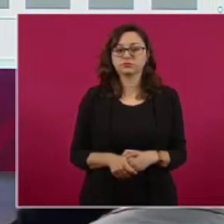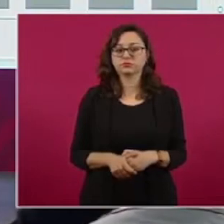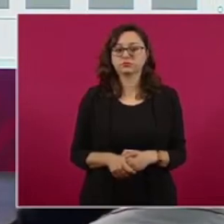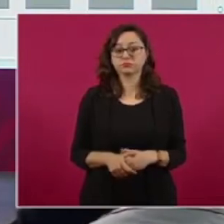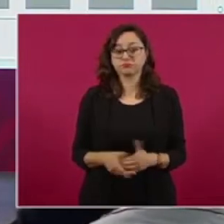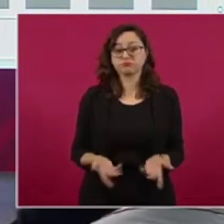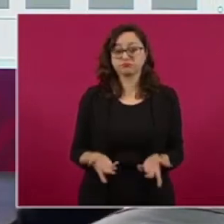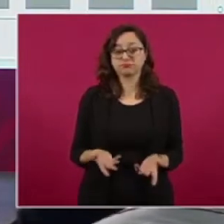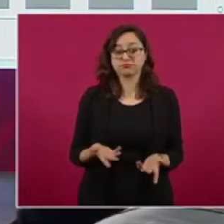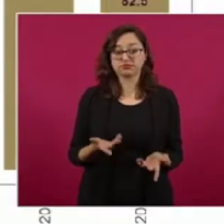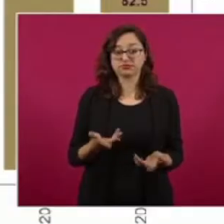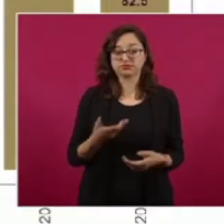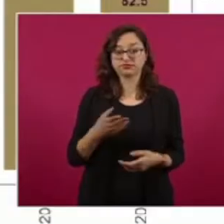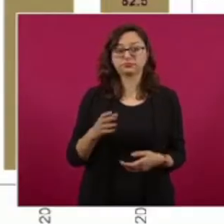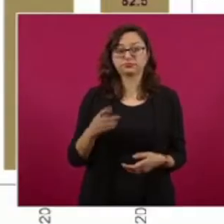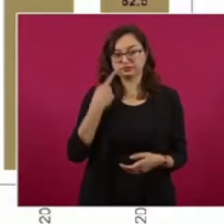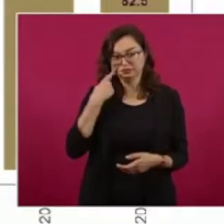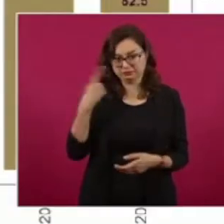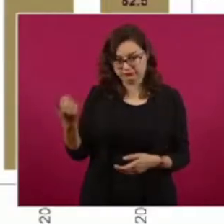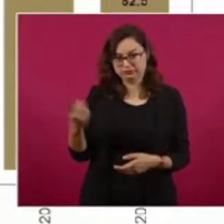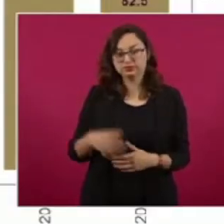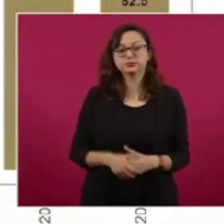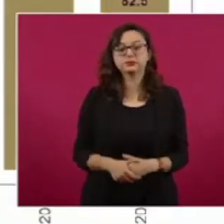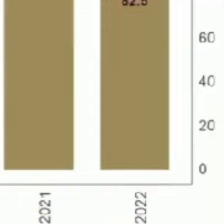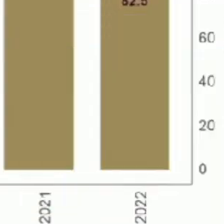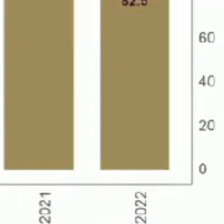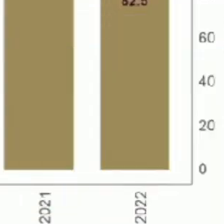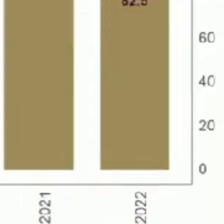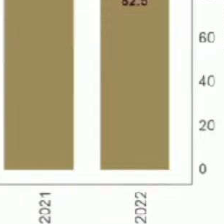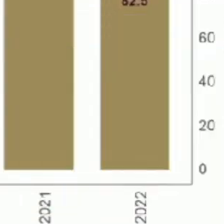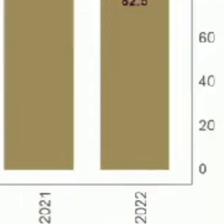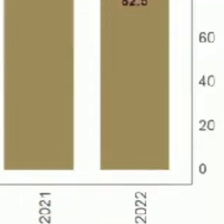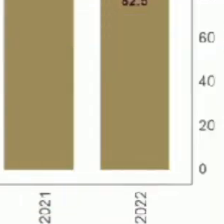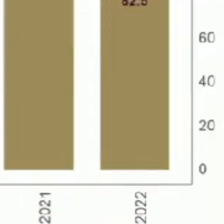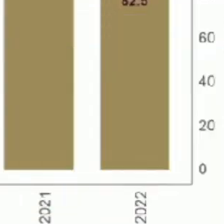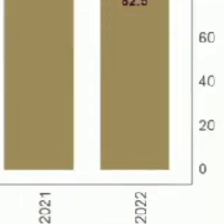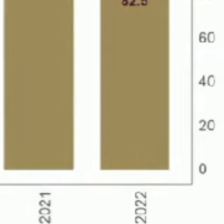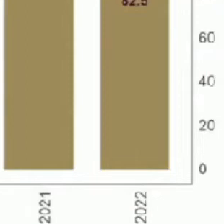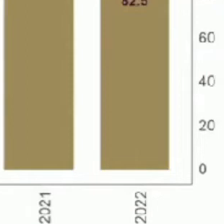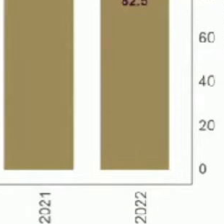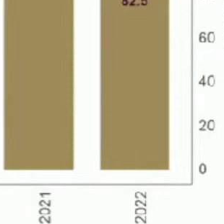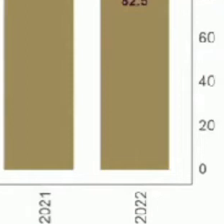Miren los porcentajes de incremento. Del 15 al 16,